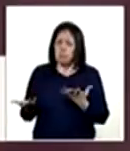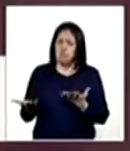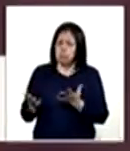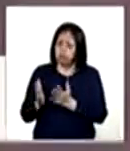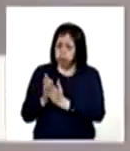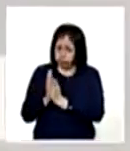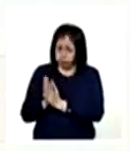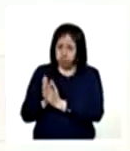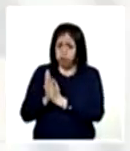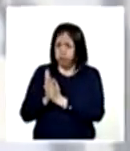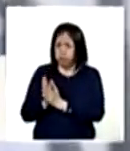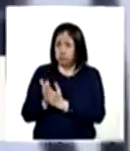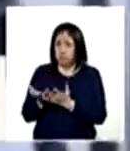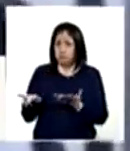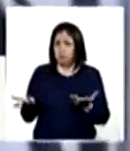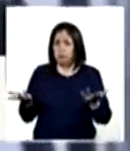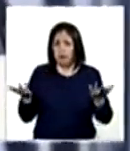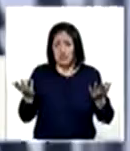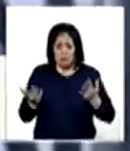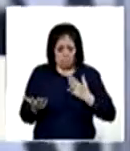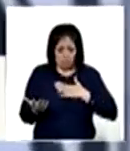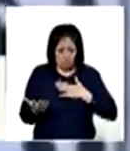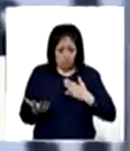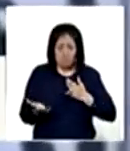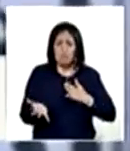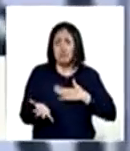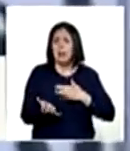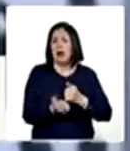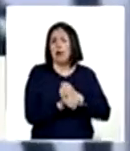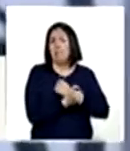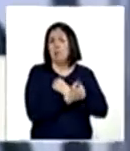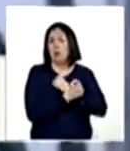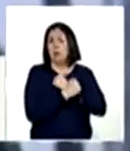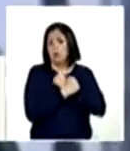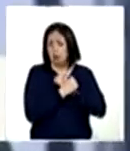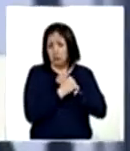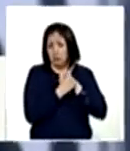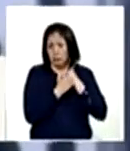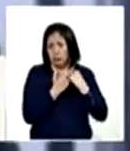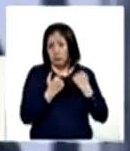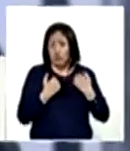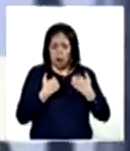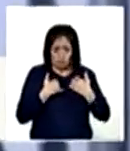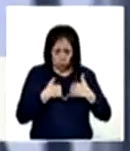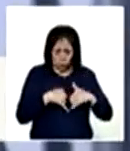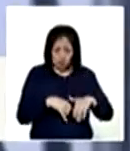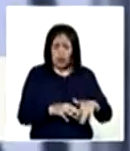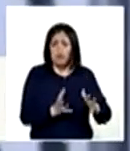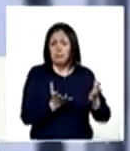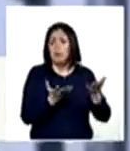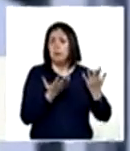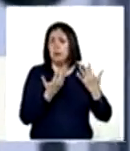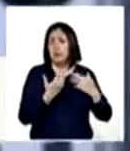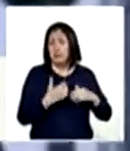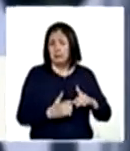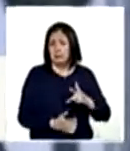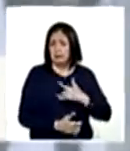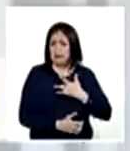favor, mi cariño que aún no ha